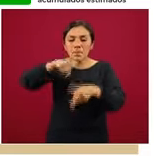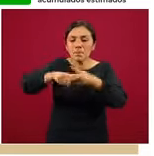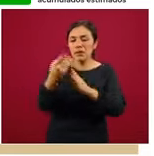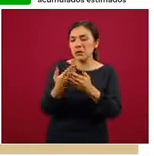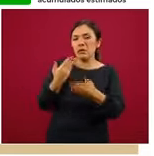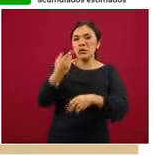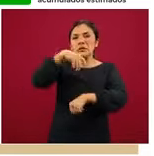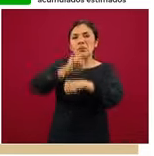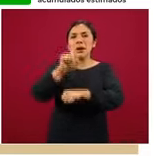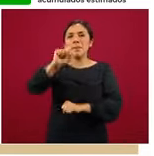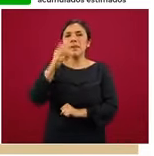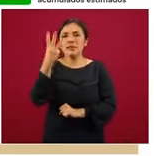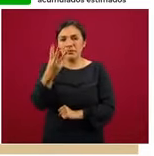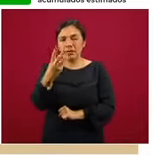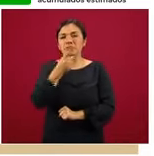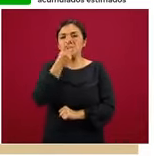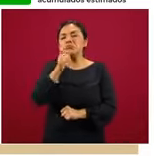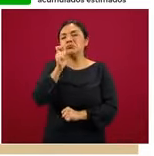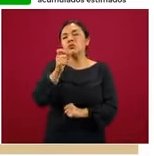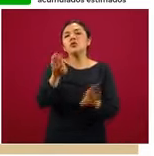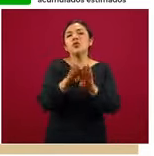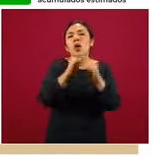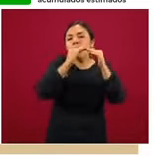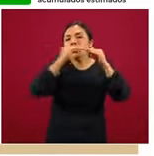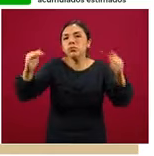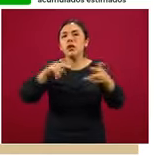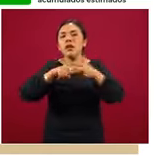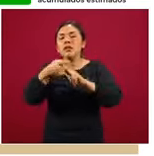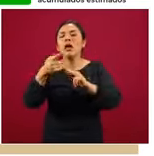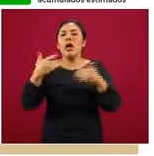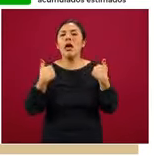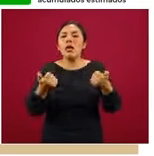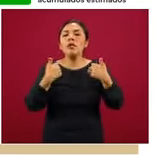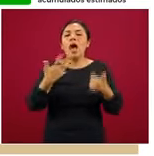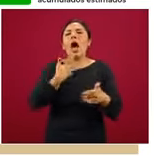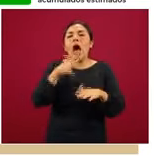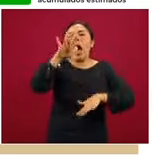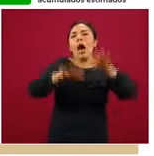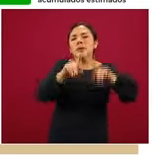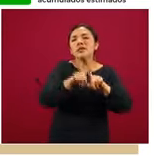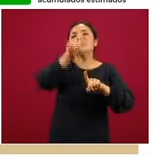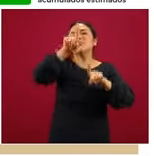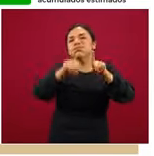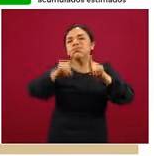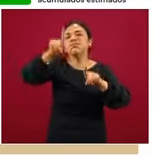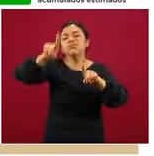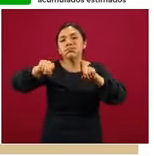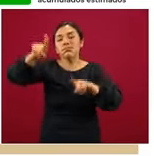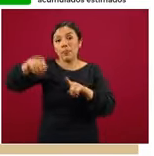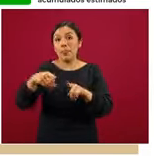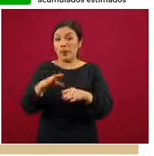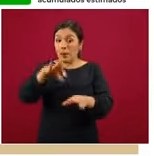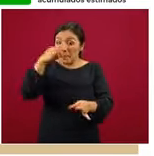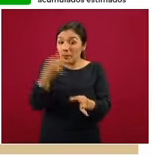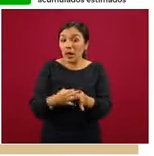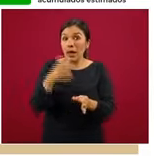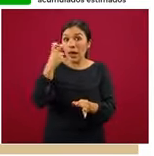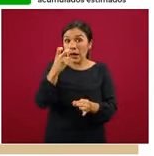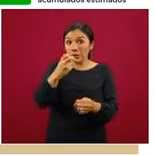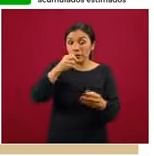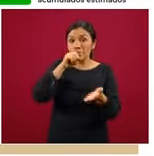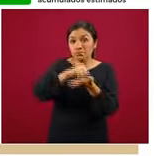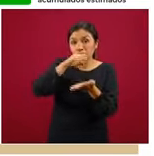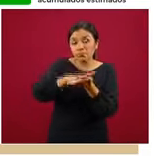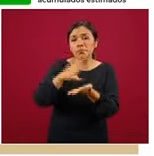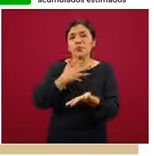23. Cuando decimos estabilidad, también está claro que es con algunas fluctuaciones. Concretamente, en la última periodo aquí